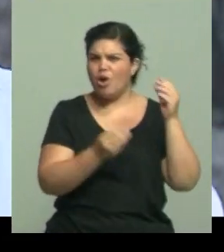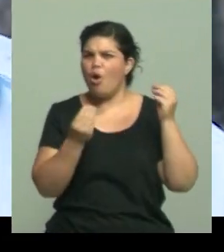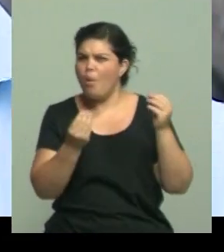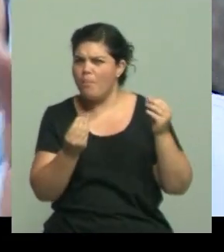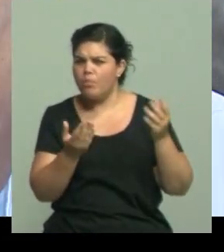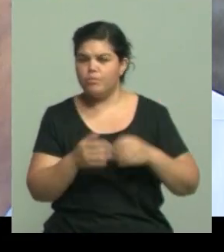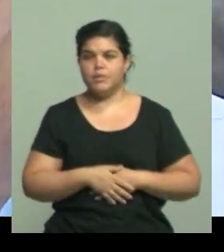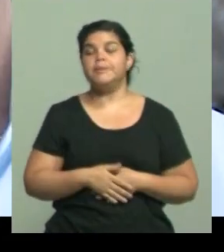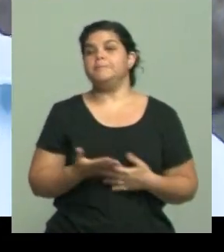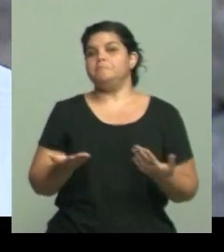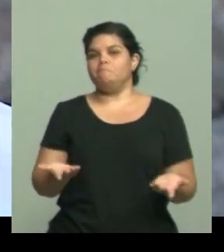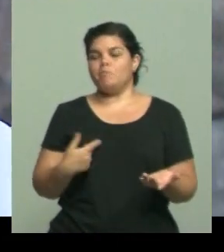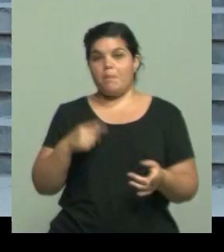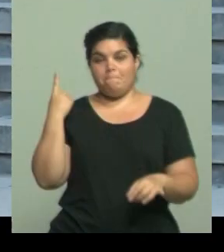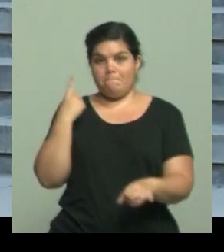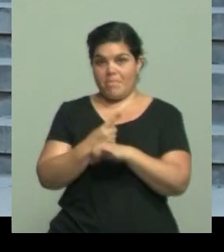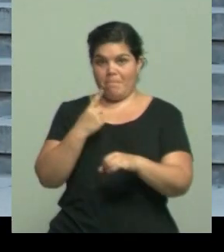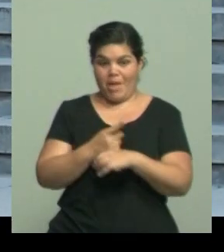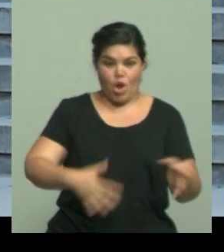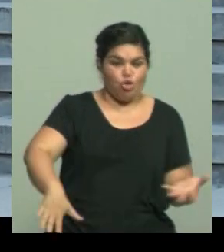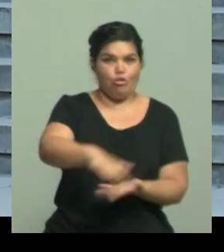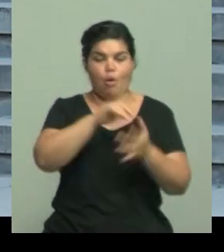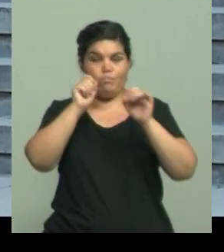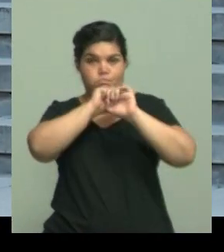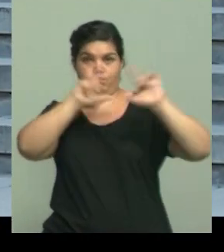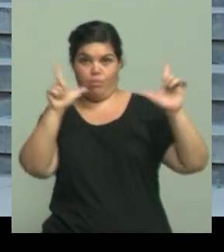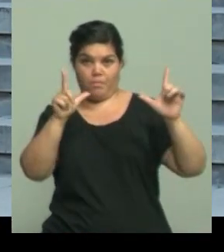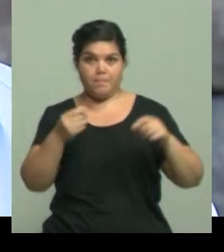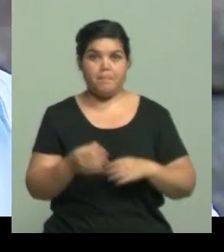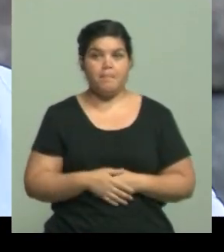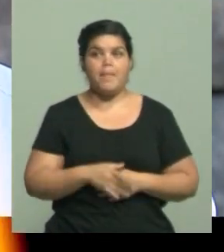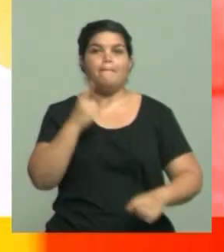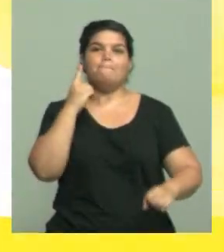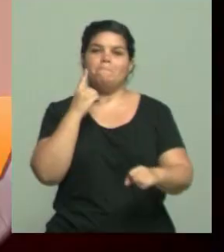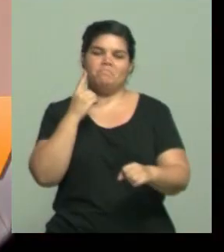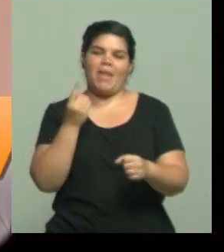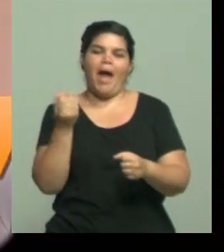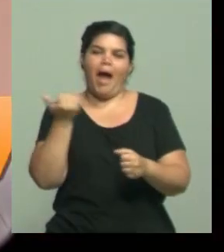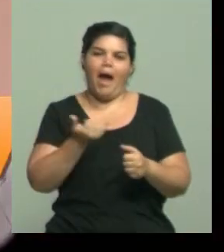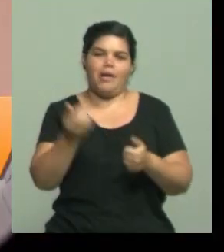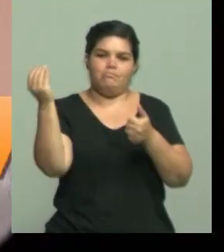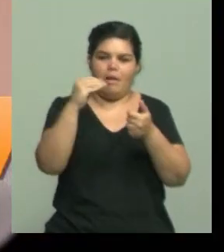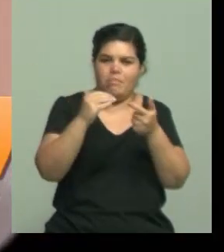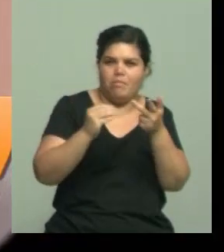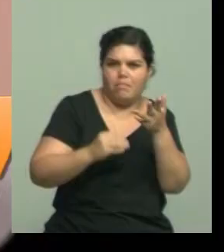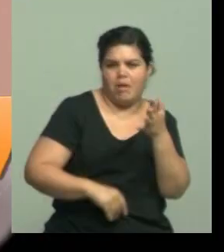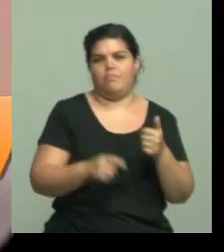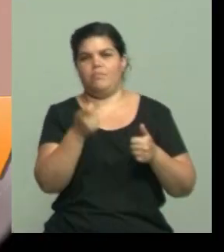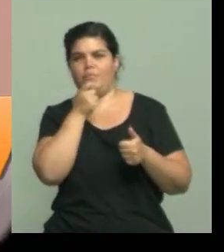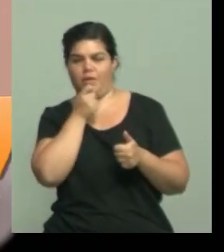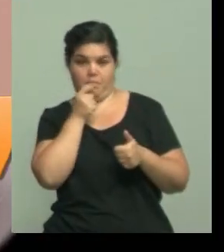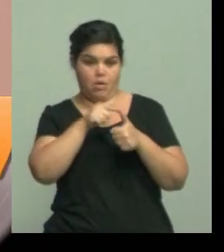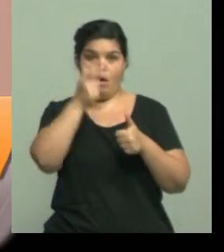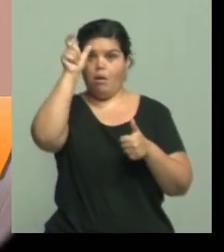que fue una sorpresa para todo el mundo, ¿no? Se dieron toda una serie de condiciones. Por un lado, el personaje, que supo utilizar los paneles